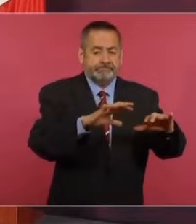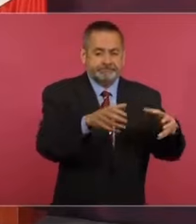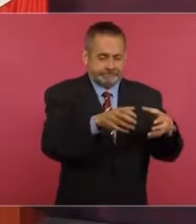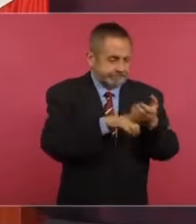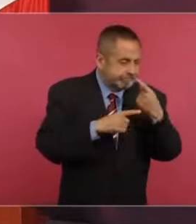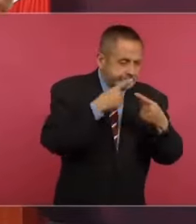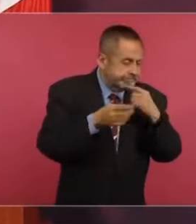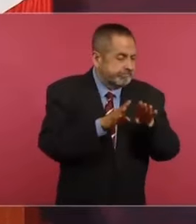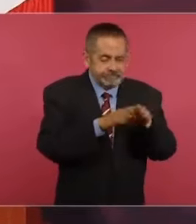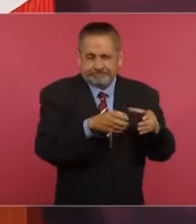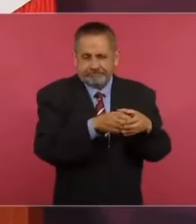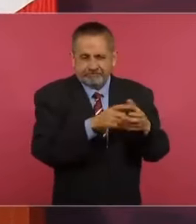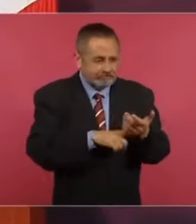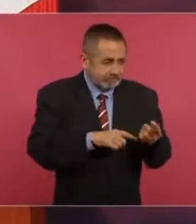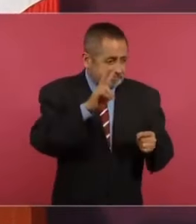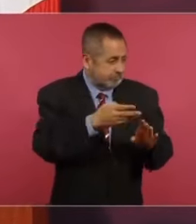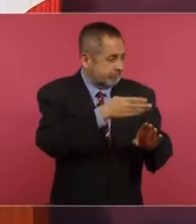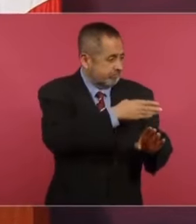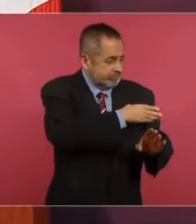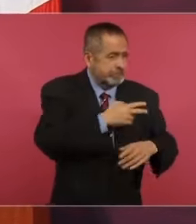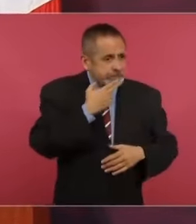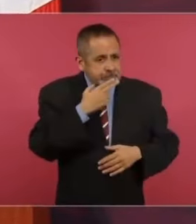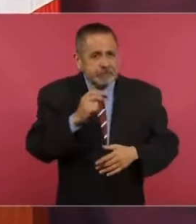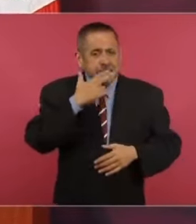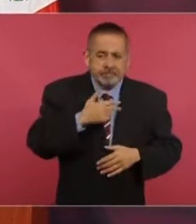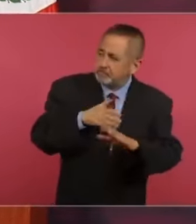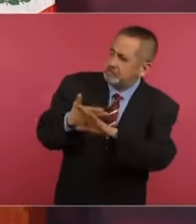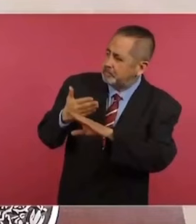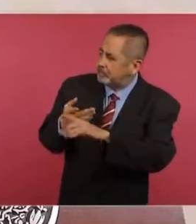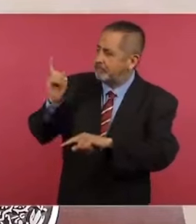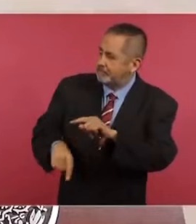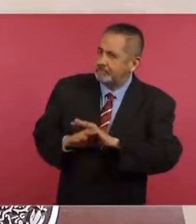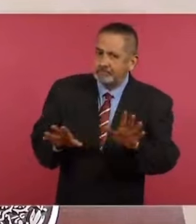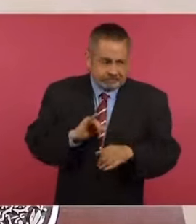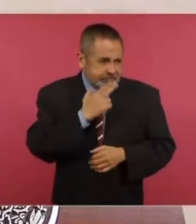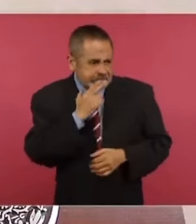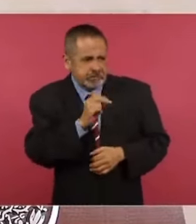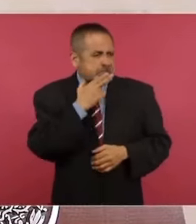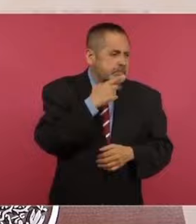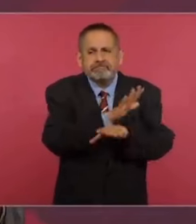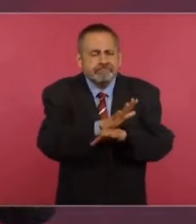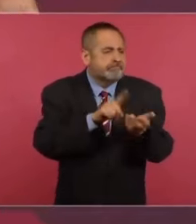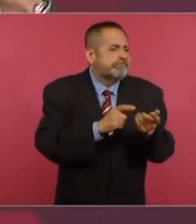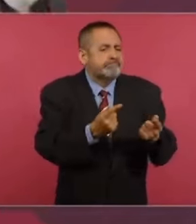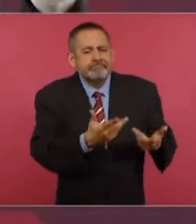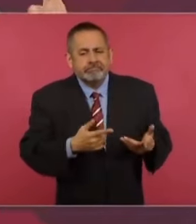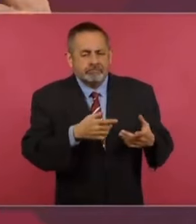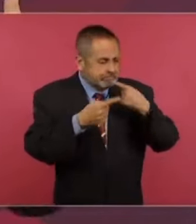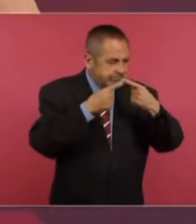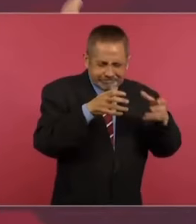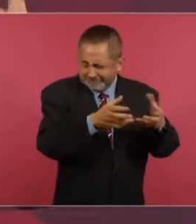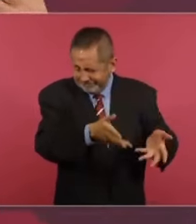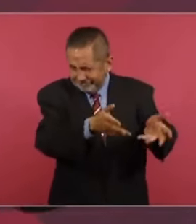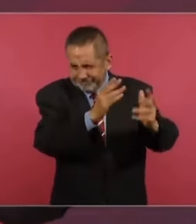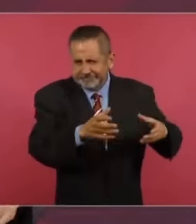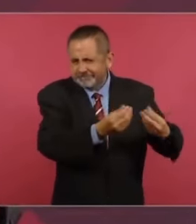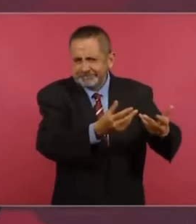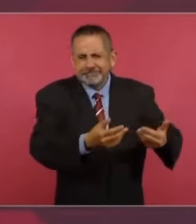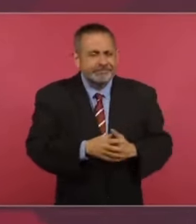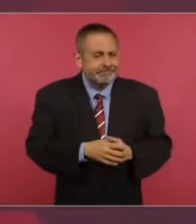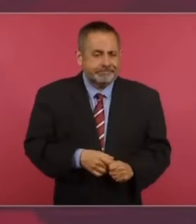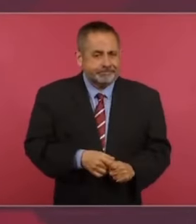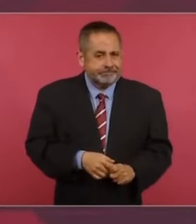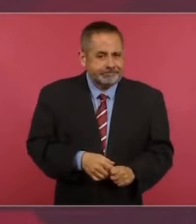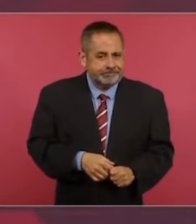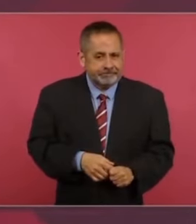y que vean si han funcionado sus estrategias o no, y qué tienen que hacer para que no